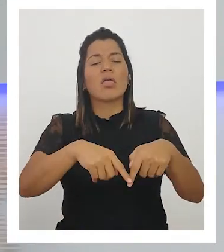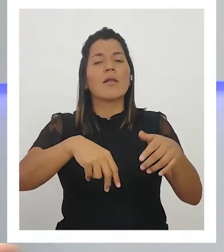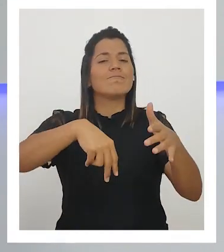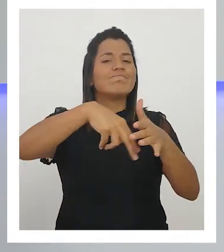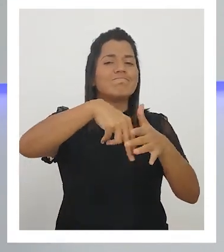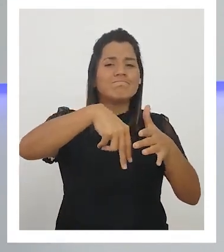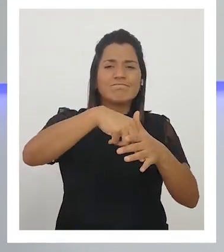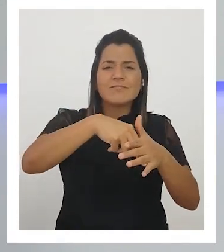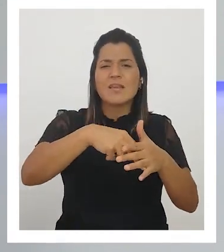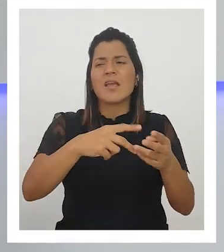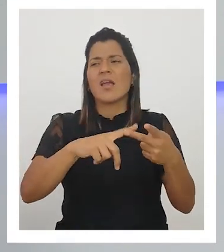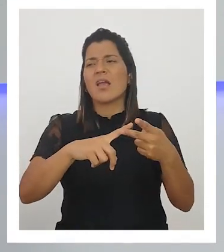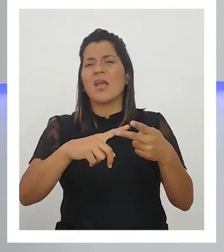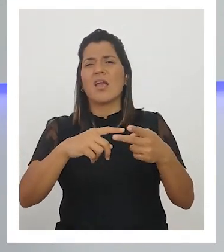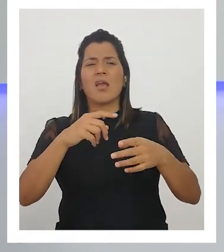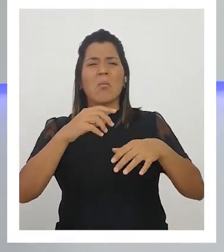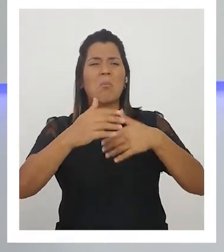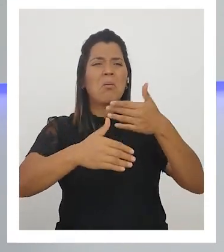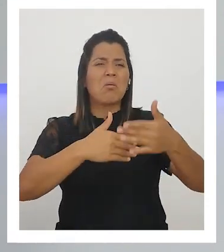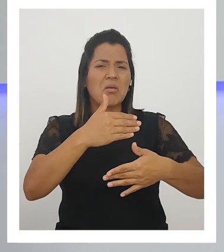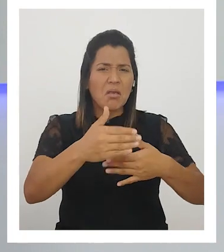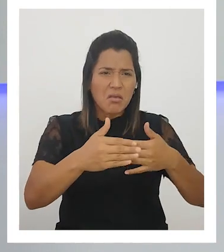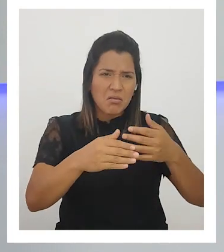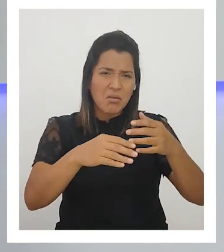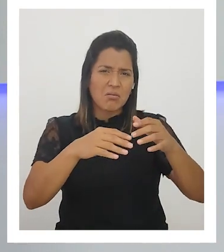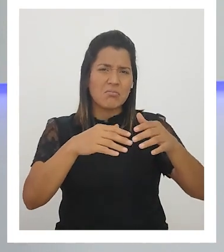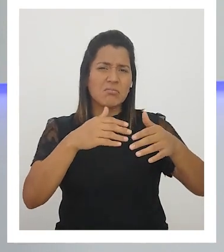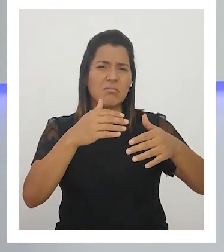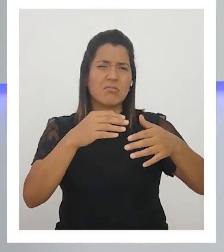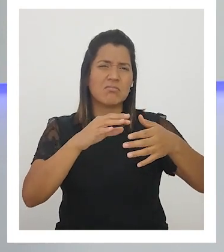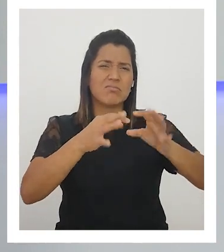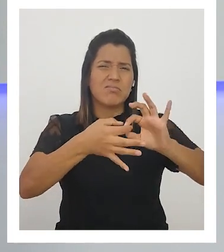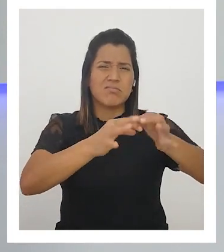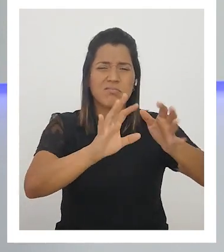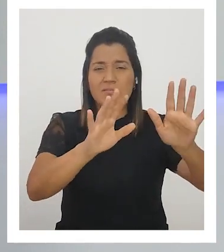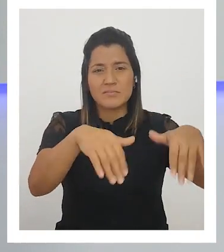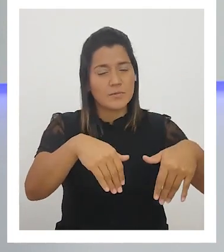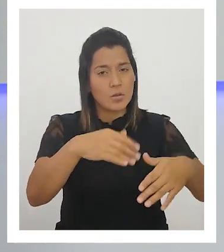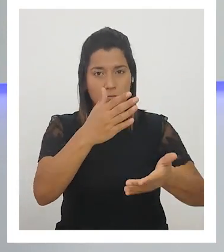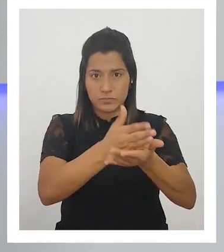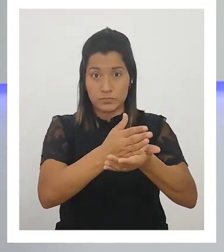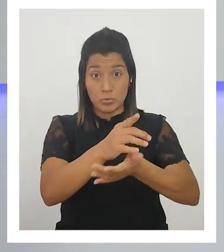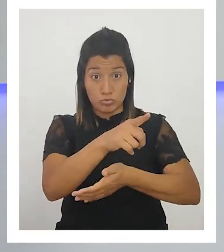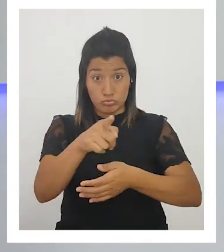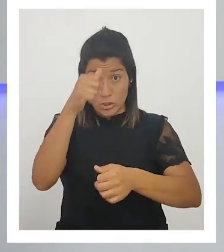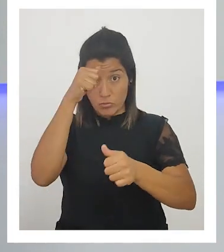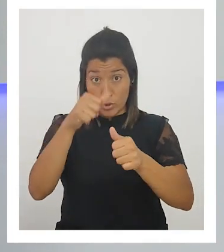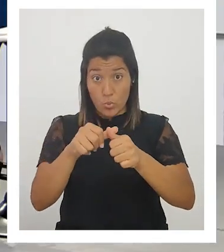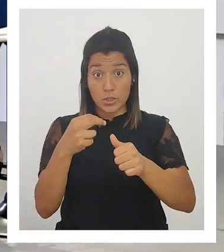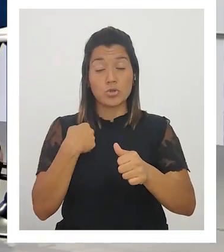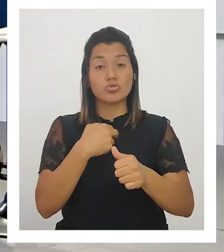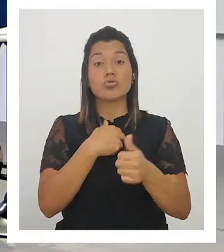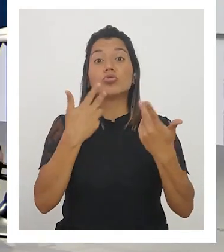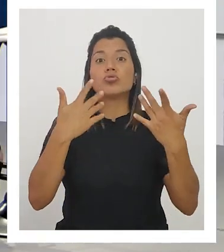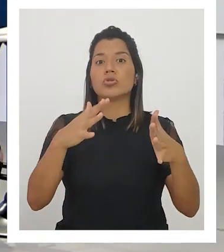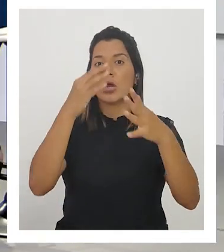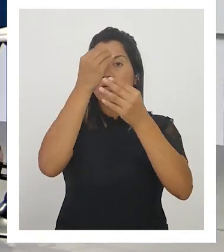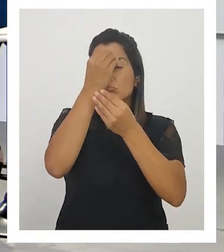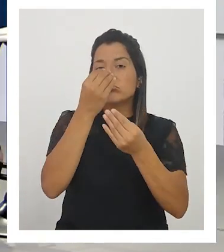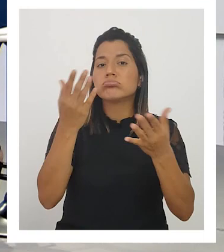grilletes y cuellos de botella. Recordemos que hemos anunciado la eliminación